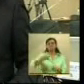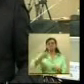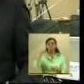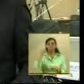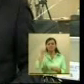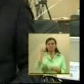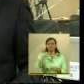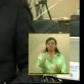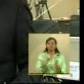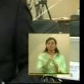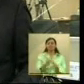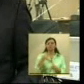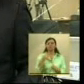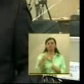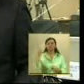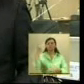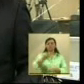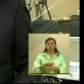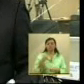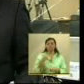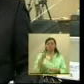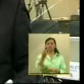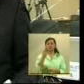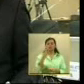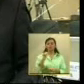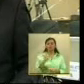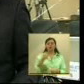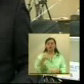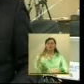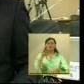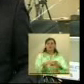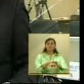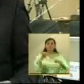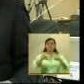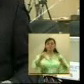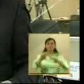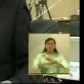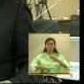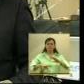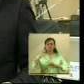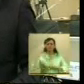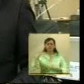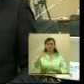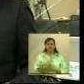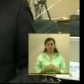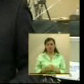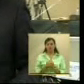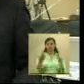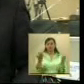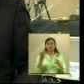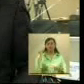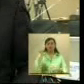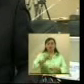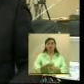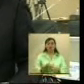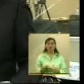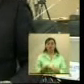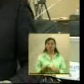Taura. En primer lugar, fueron redistribuidos a prisiones, a diferentes bases militares, donde se ordenaron